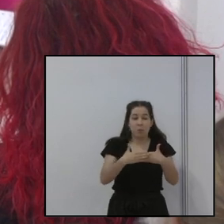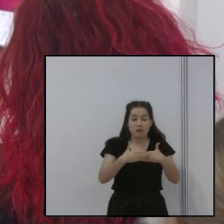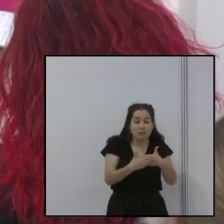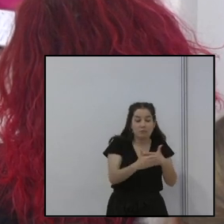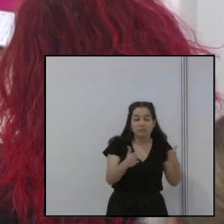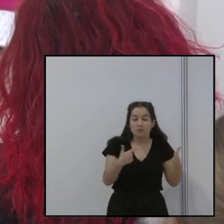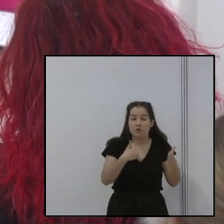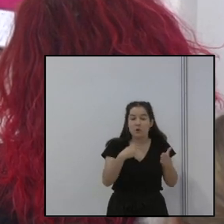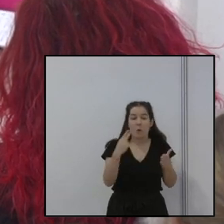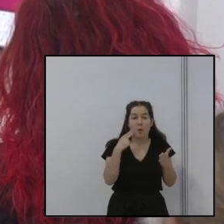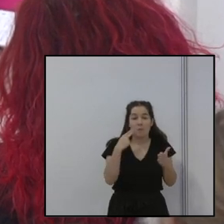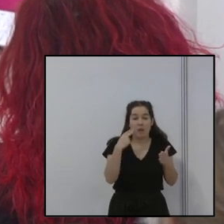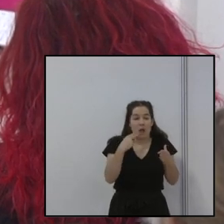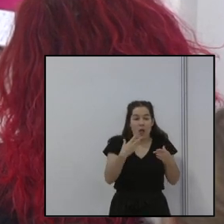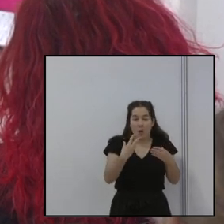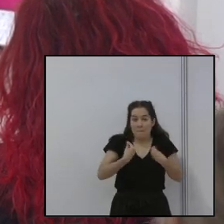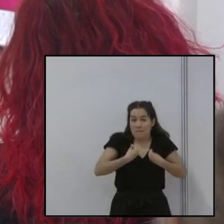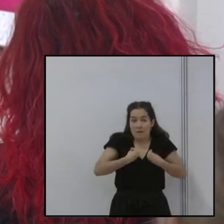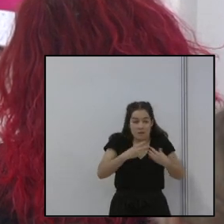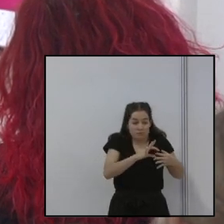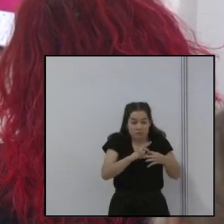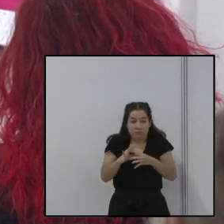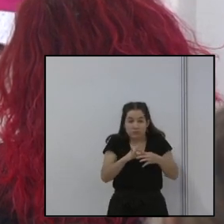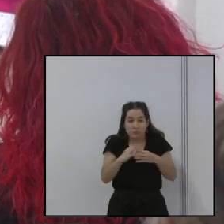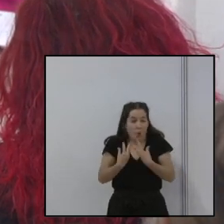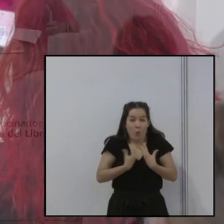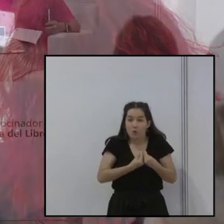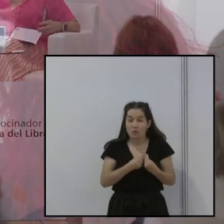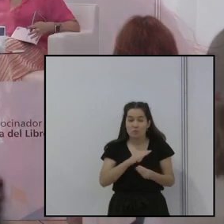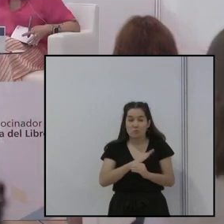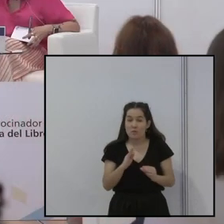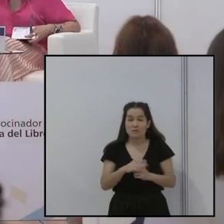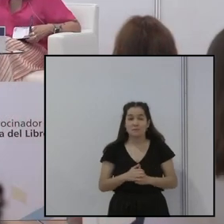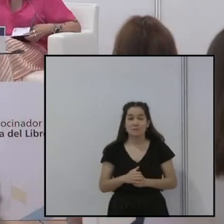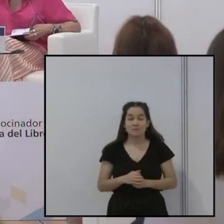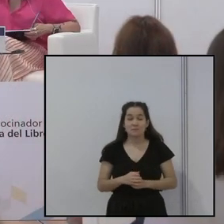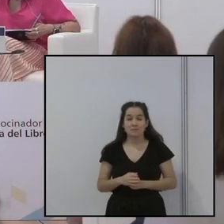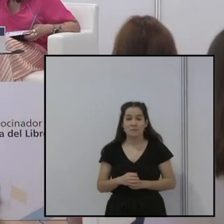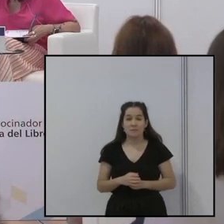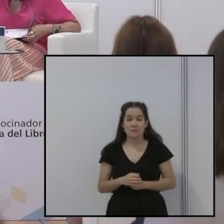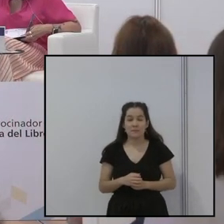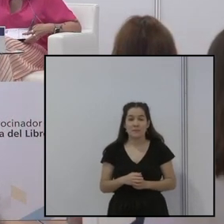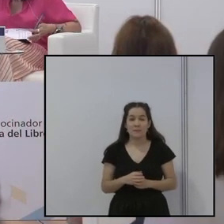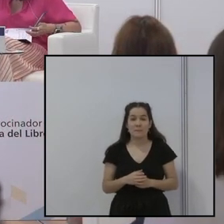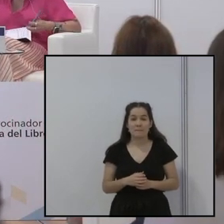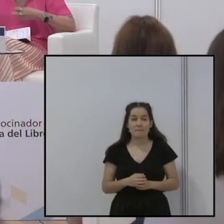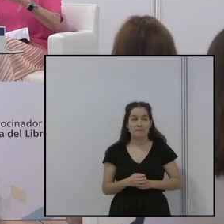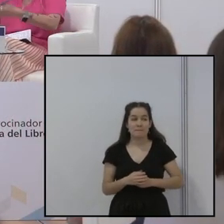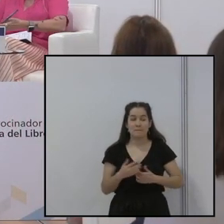convivir con su propia negrura y para eso es esencial perderle el miedo al miedo. Por lo tanto, hablarlo, sacarlo,